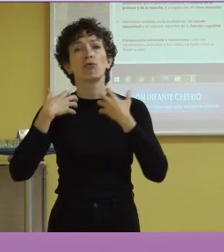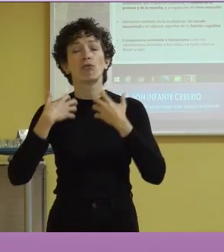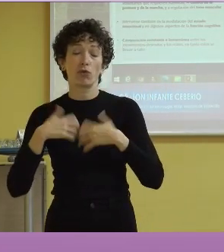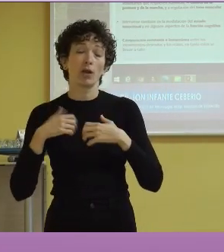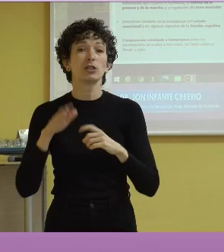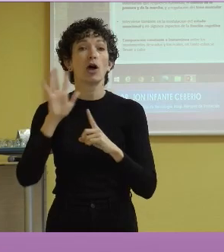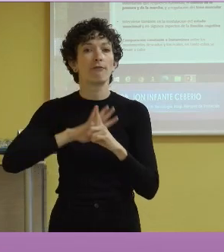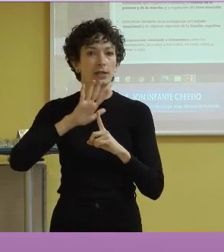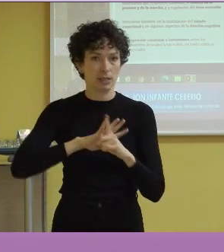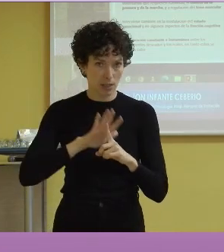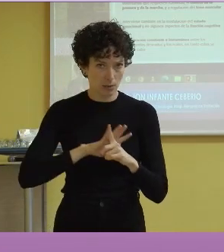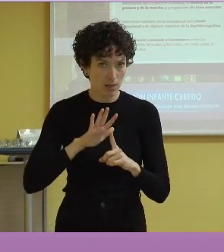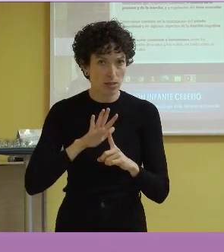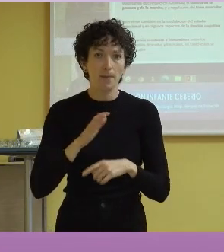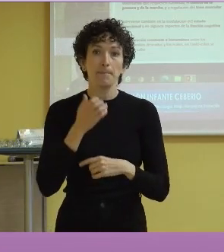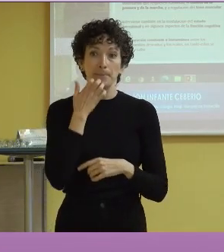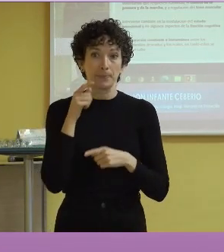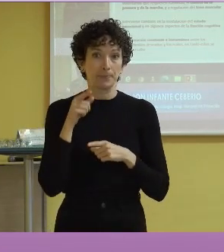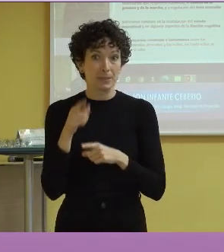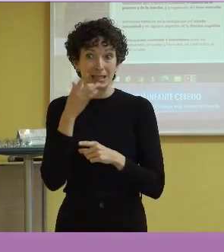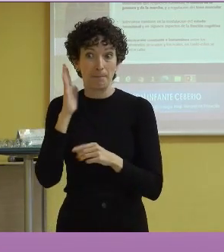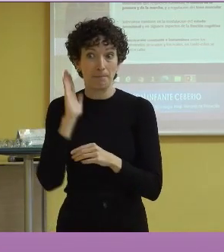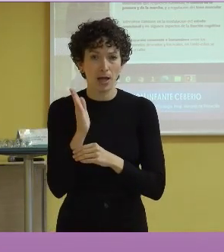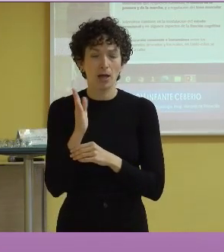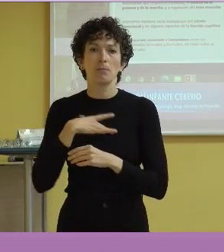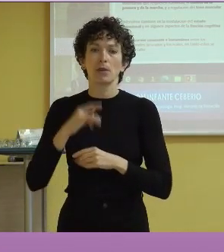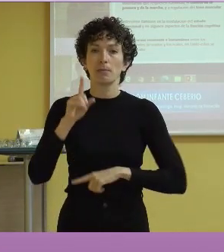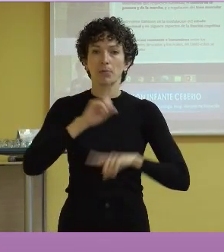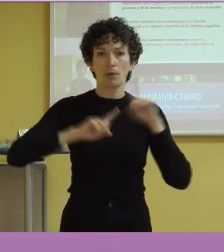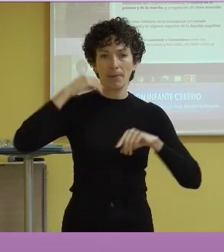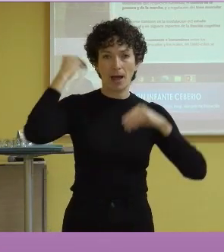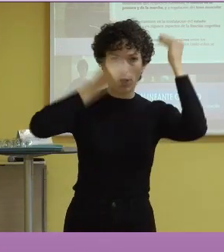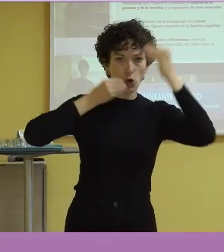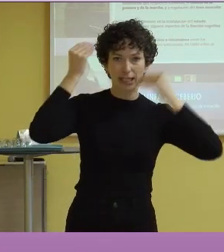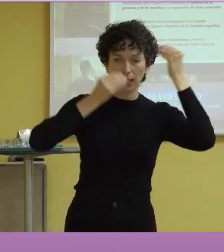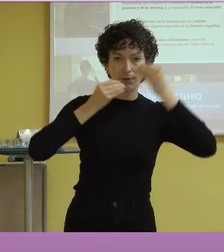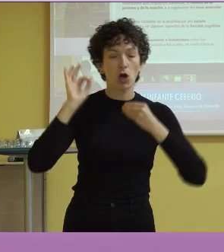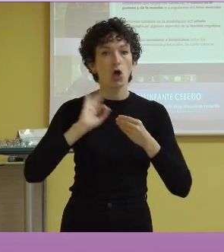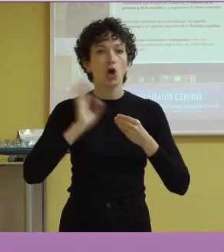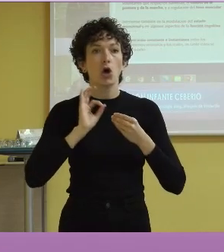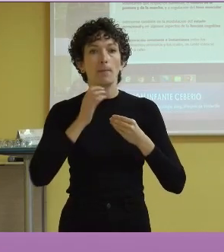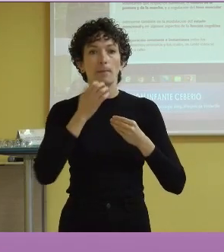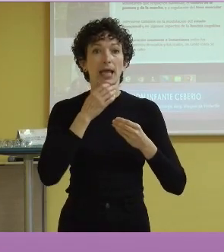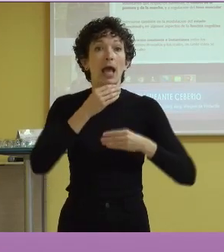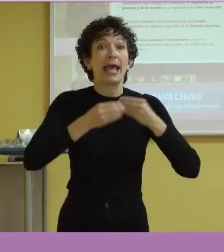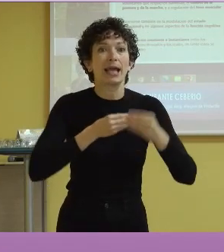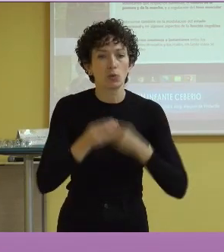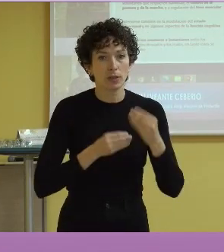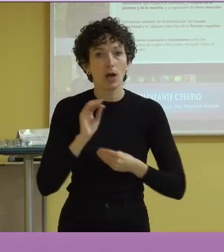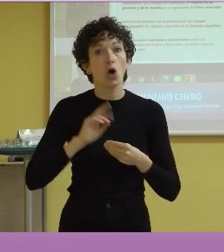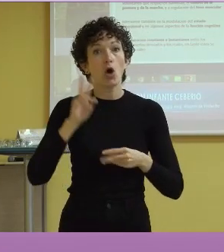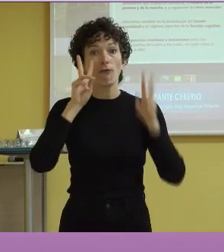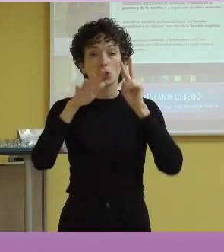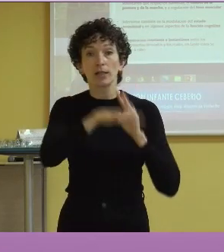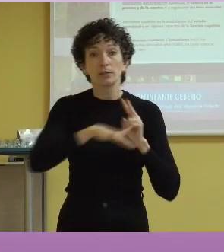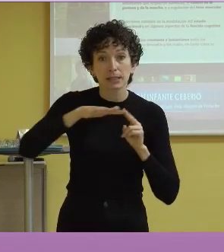lesiones cerebelosas pueden provocar problemas cognitivos, de disfunción ejecutiva, problemas visoespaciales, de memoria, de